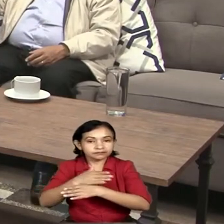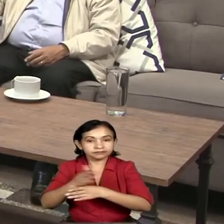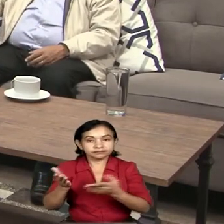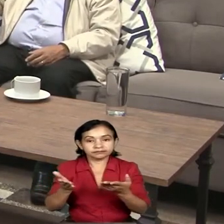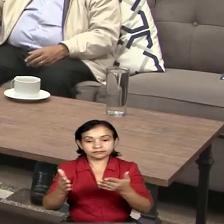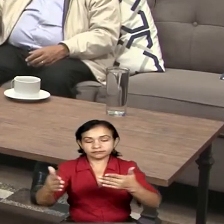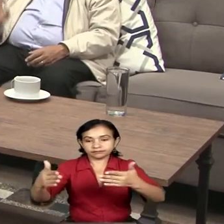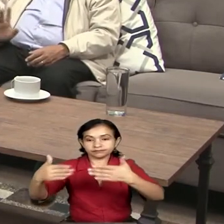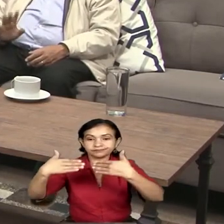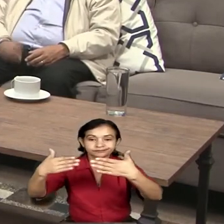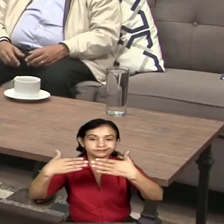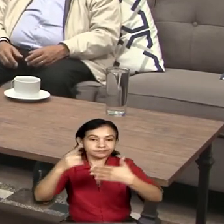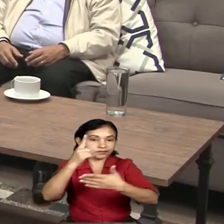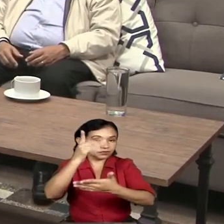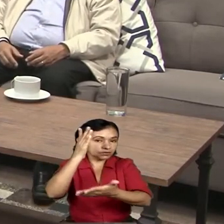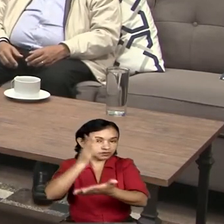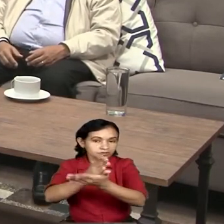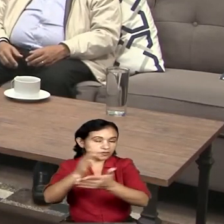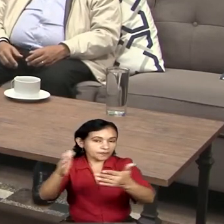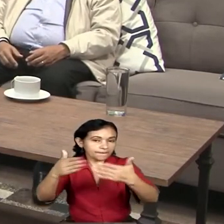Excepción Panamá con su canal, pues.